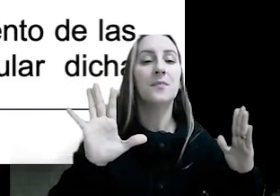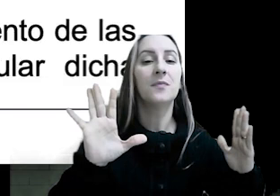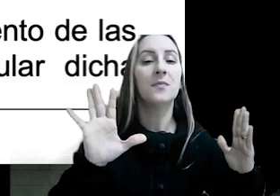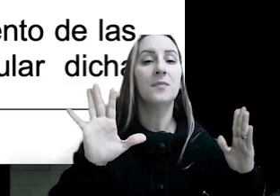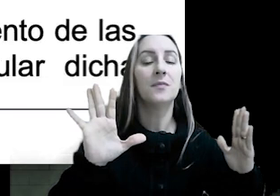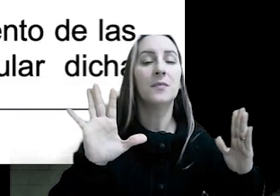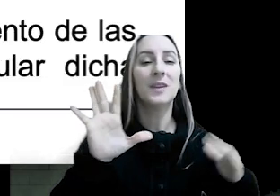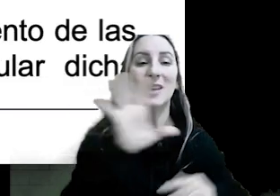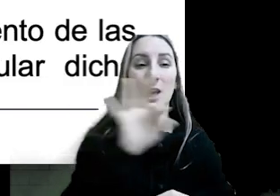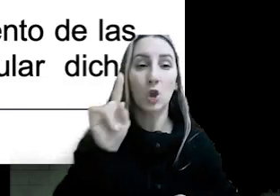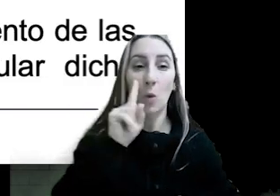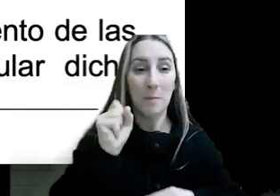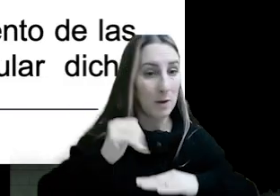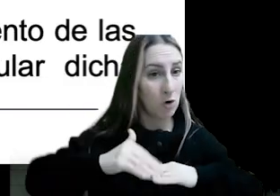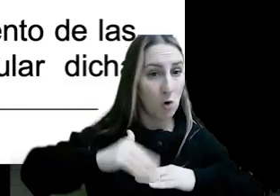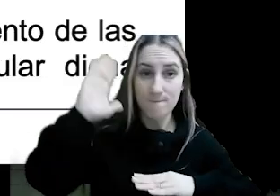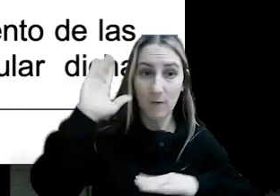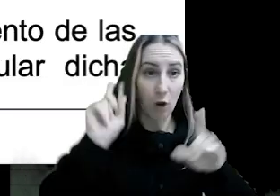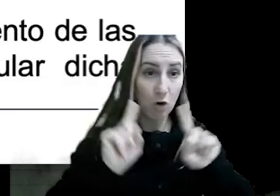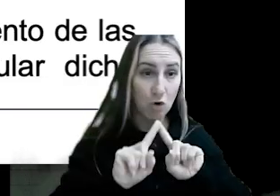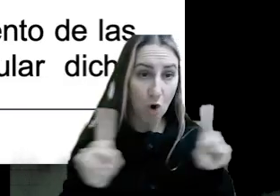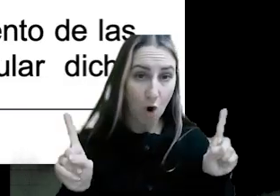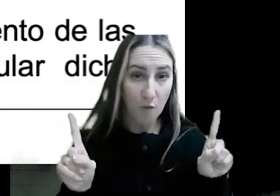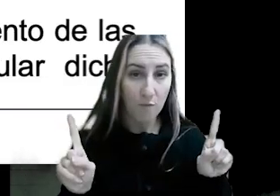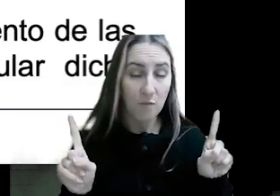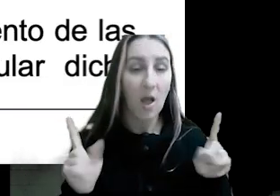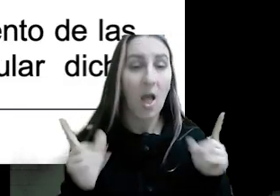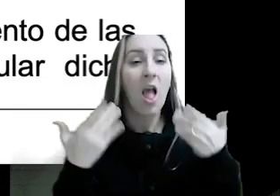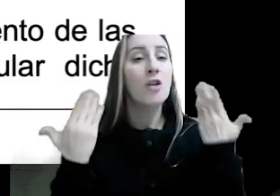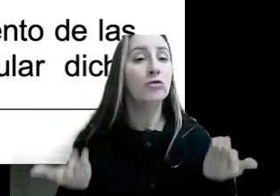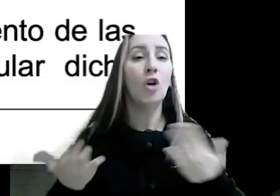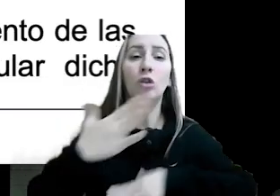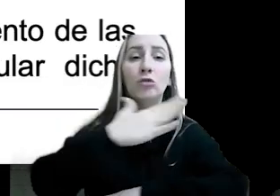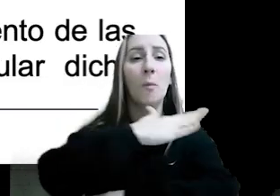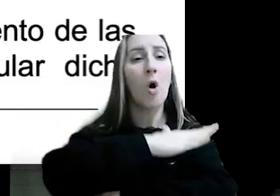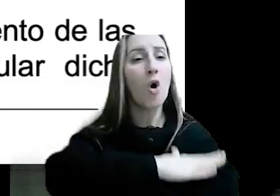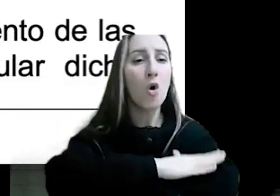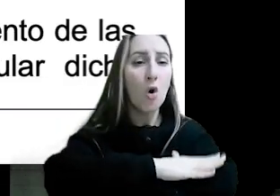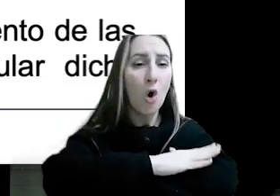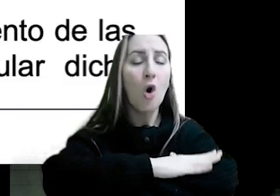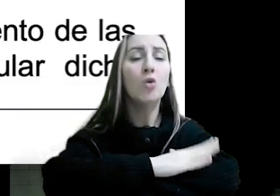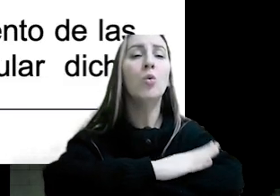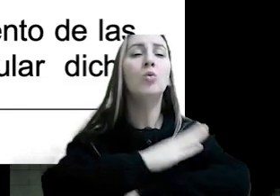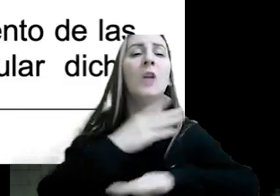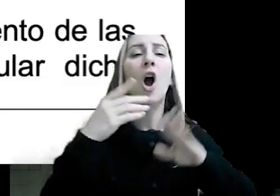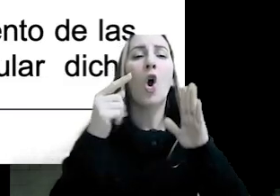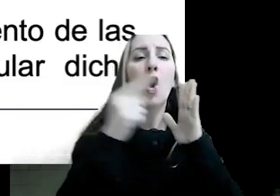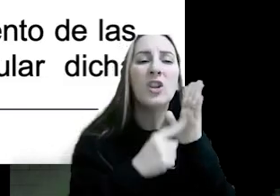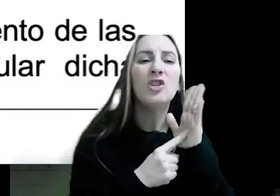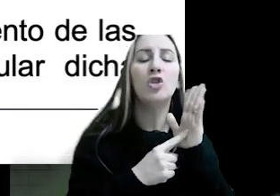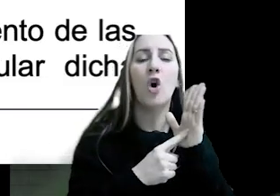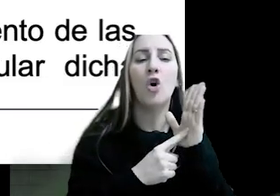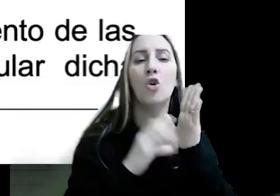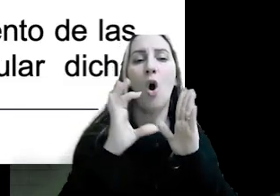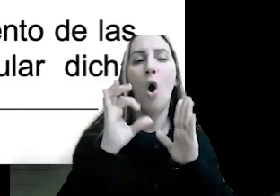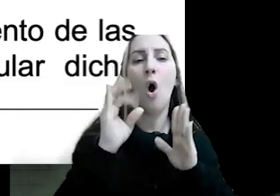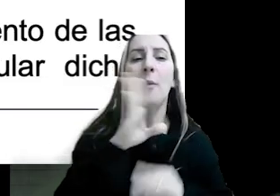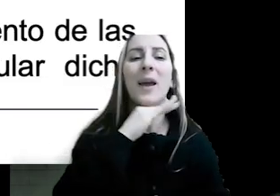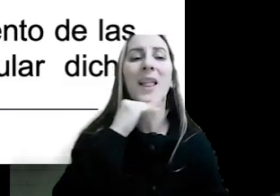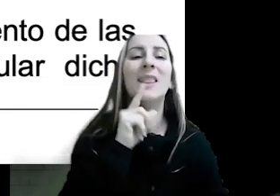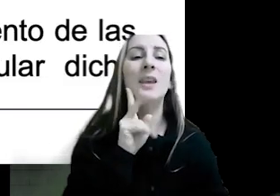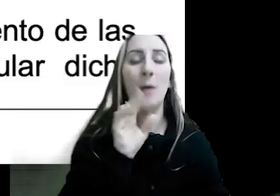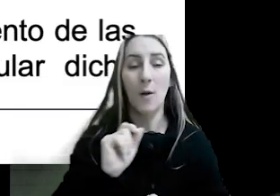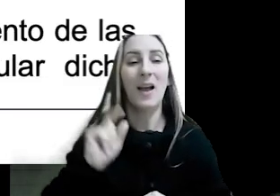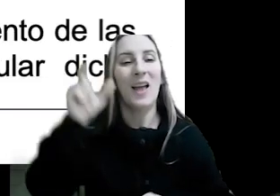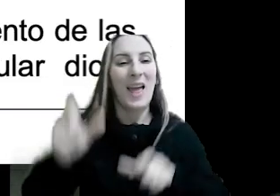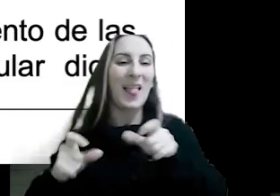los 500.000 pesos, la conducta no superaba la condición objetiva de punibilidad. Pero la querella presenta